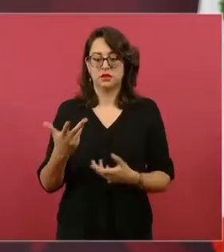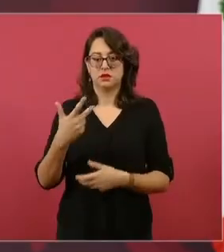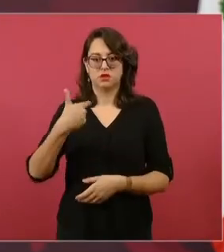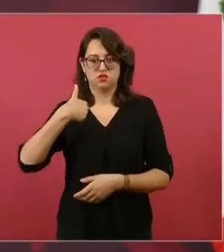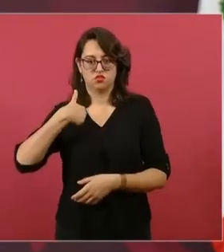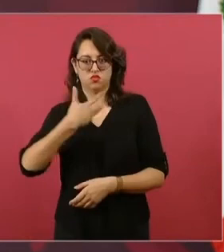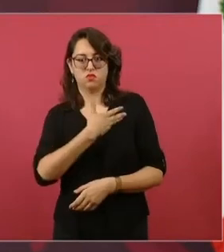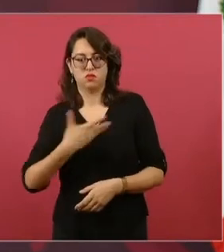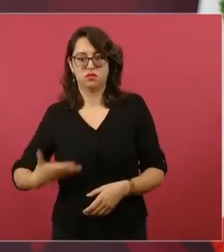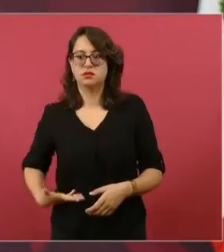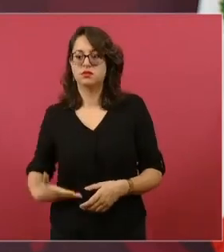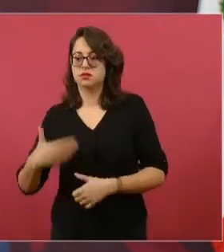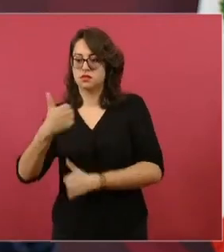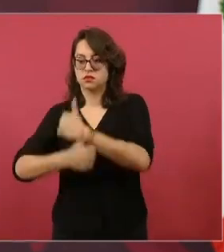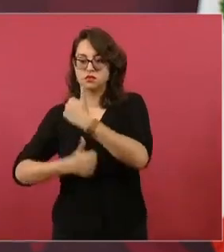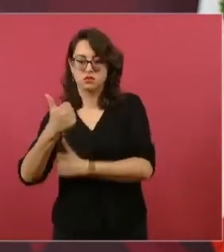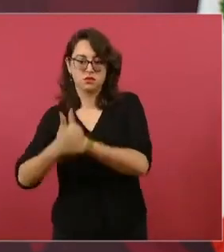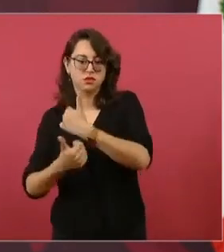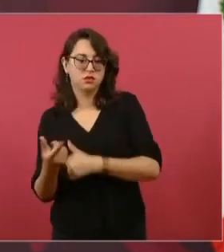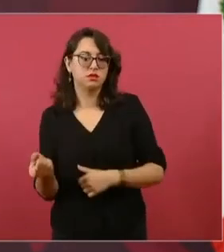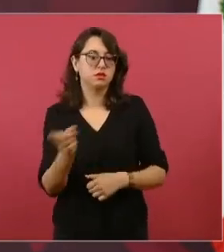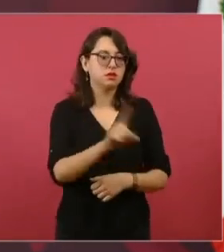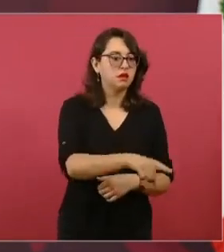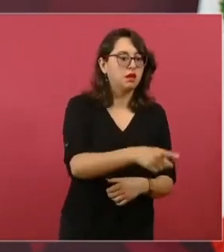ganáramos, se unieron